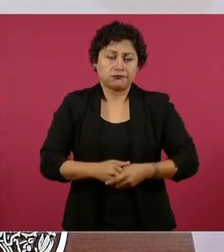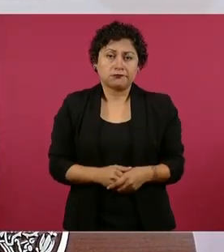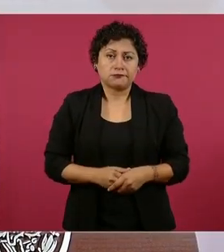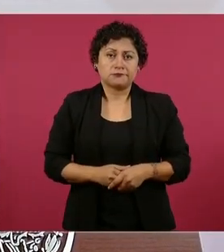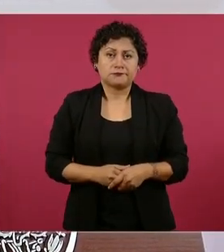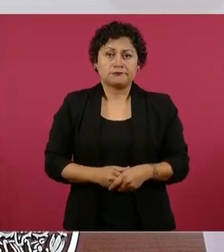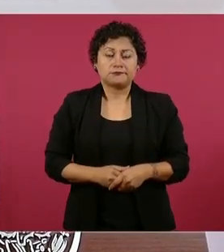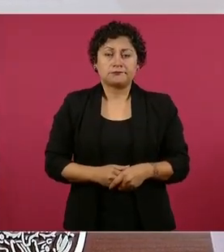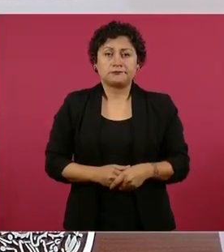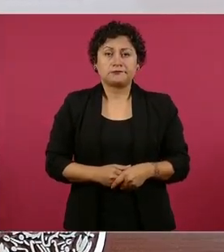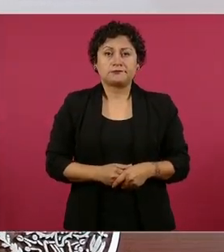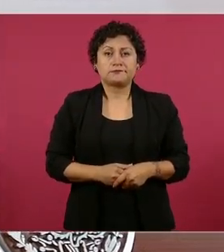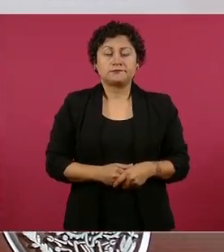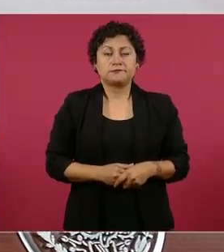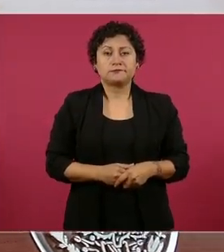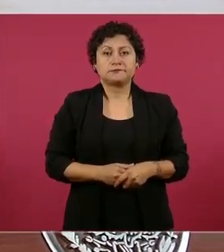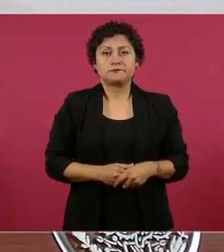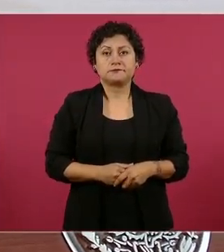porque